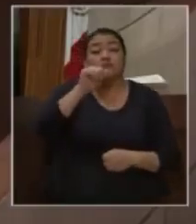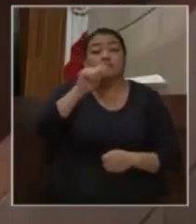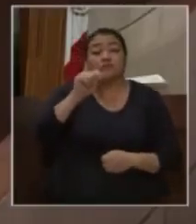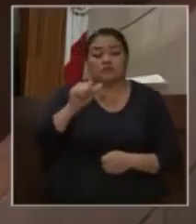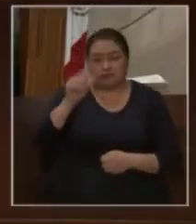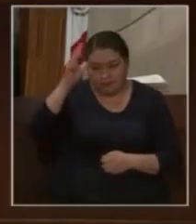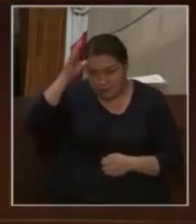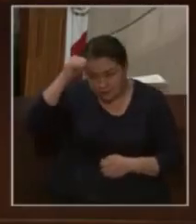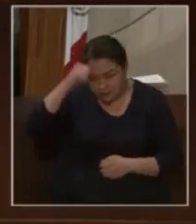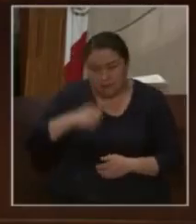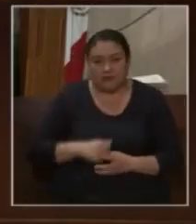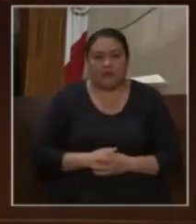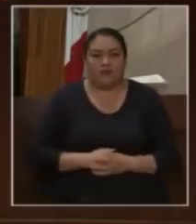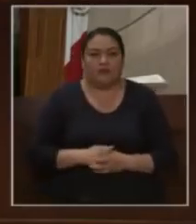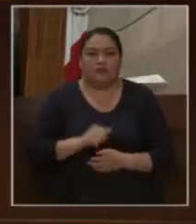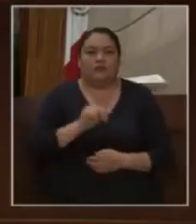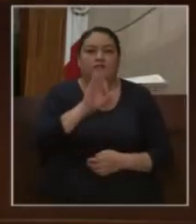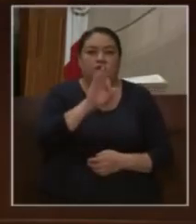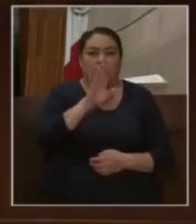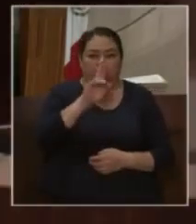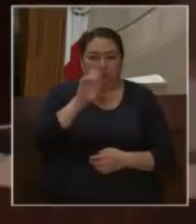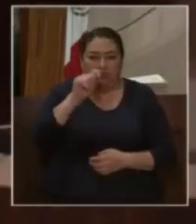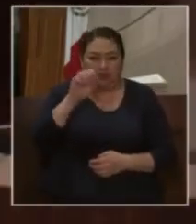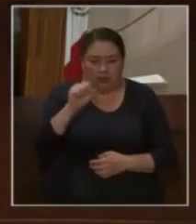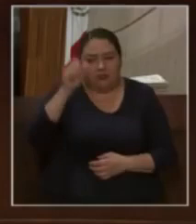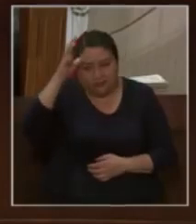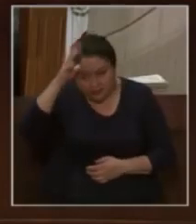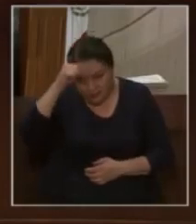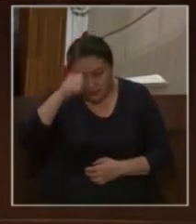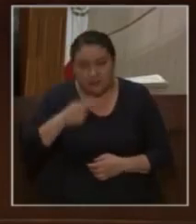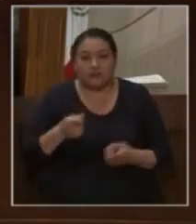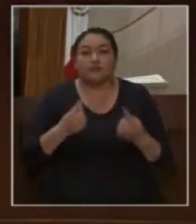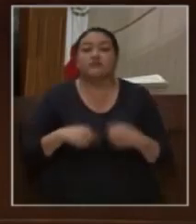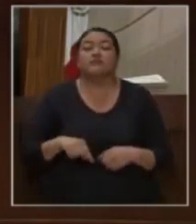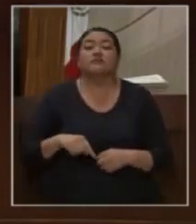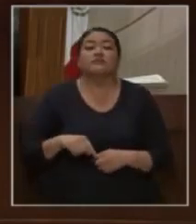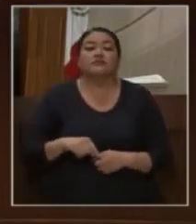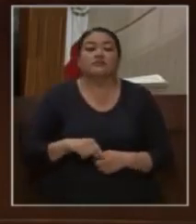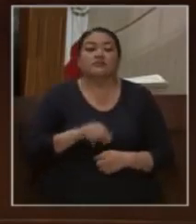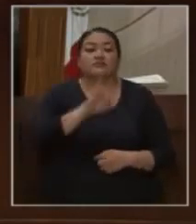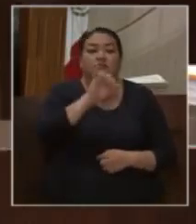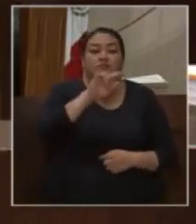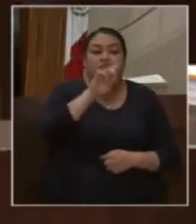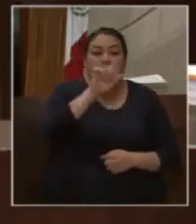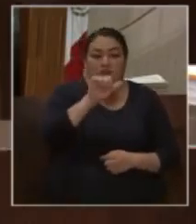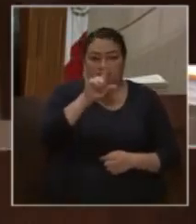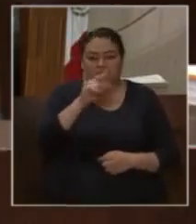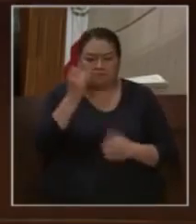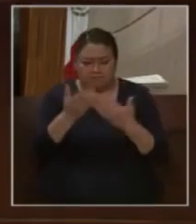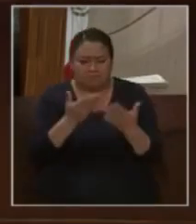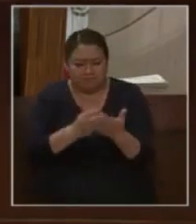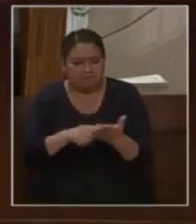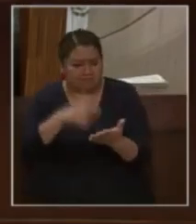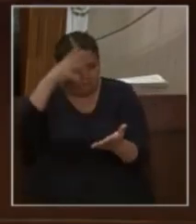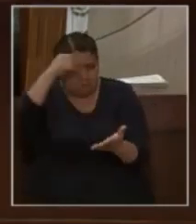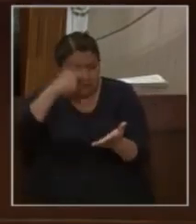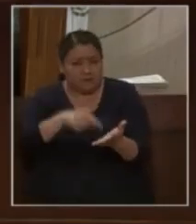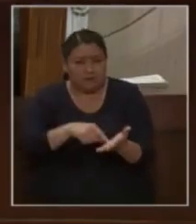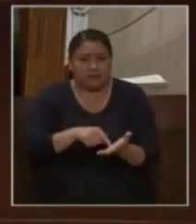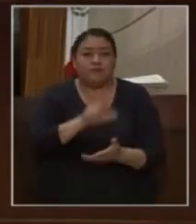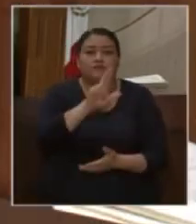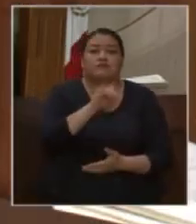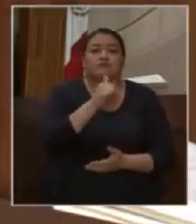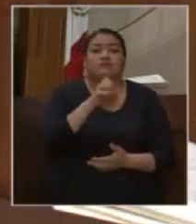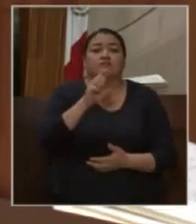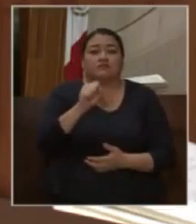Mata Pisaña. A favor. Magistrado Felipe Alfredo Fuentes Barrera. A favor. Magistrado Andalfer Infante González. Con las propuestas.